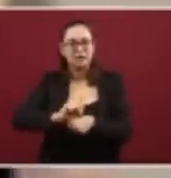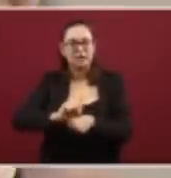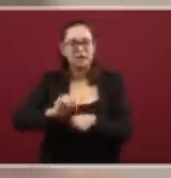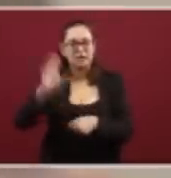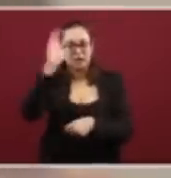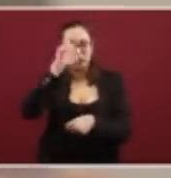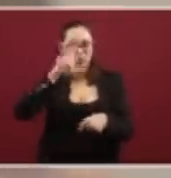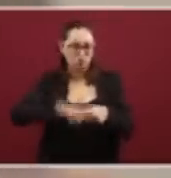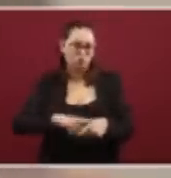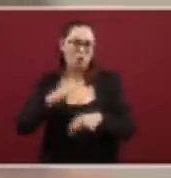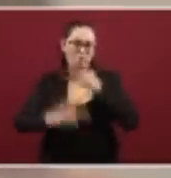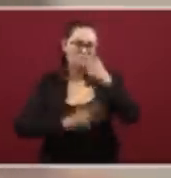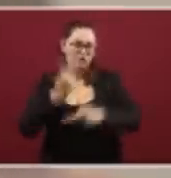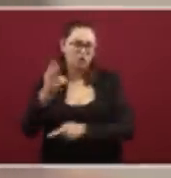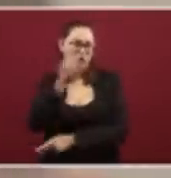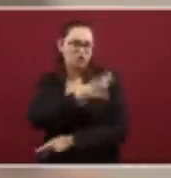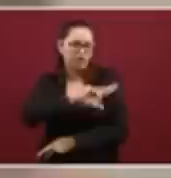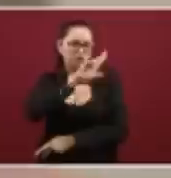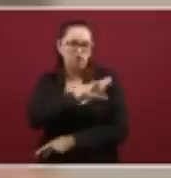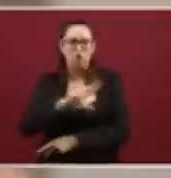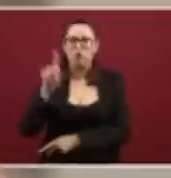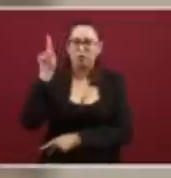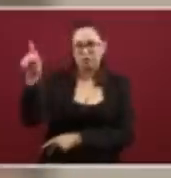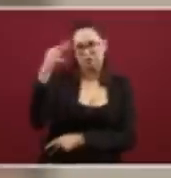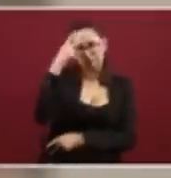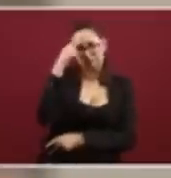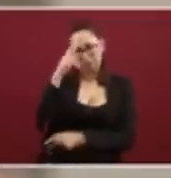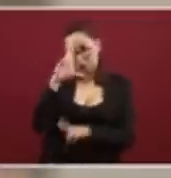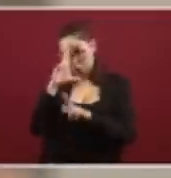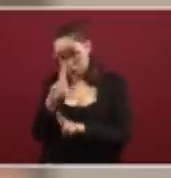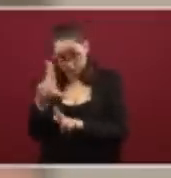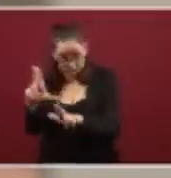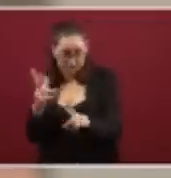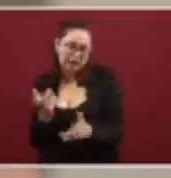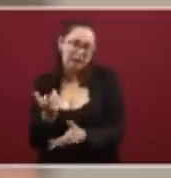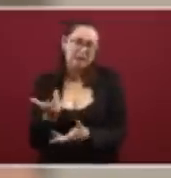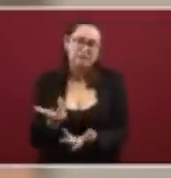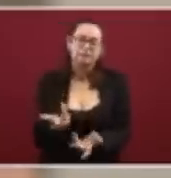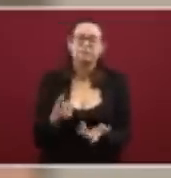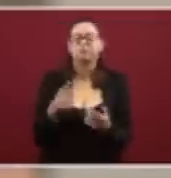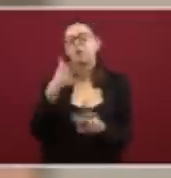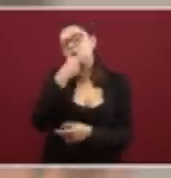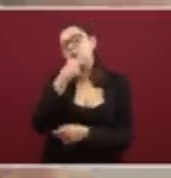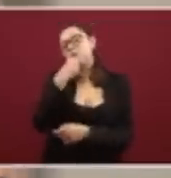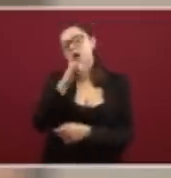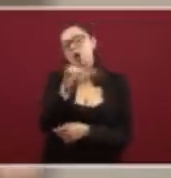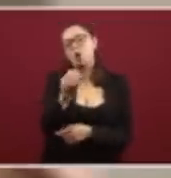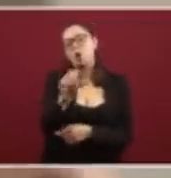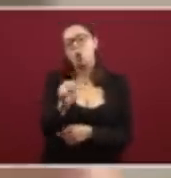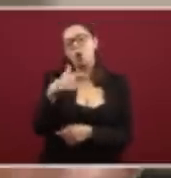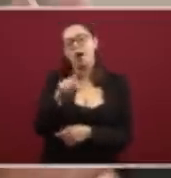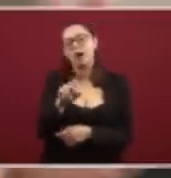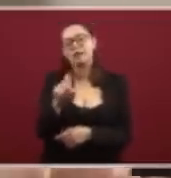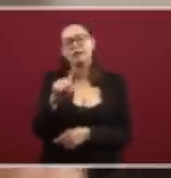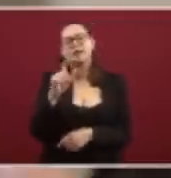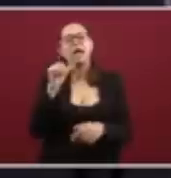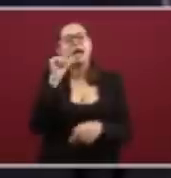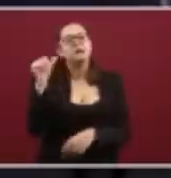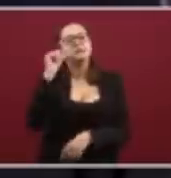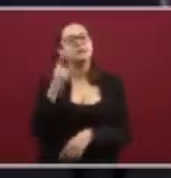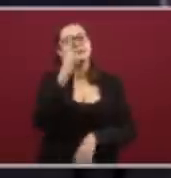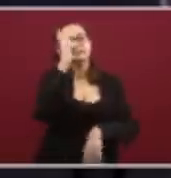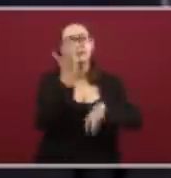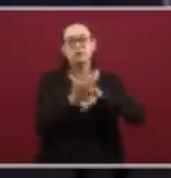rentó el palacio bellas artes este hombre no son joaquín es detenido ayer en estados unidos por delitos